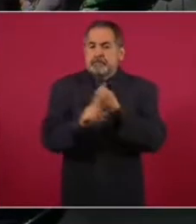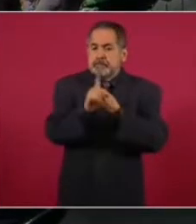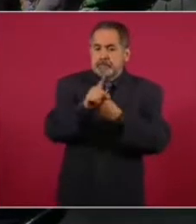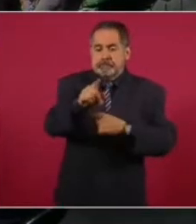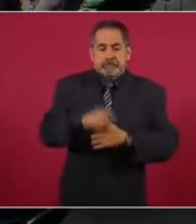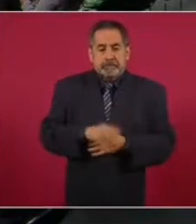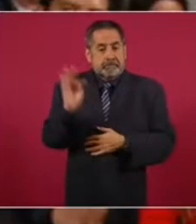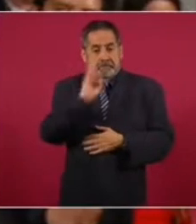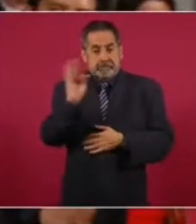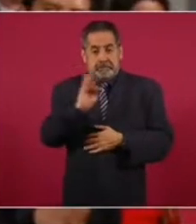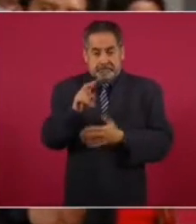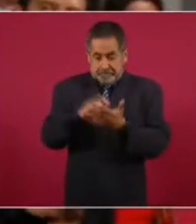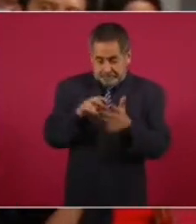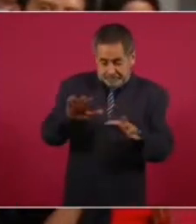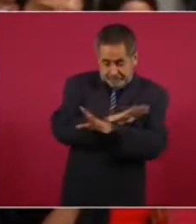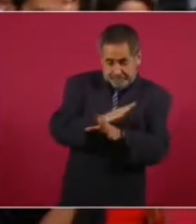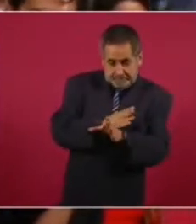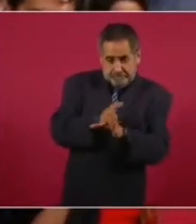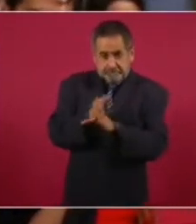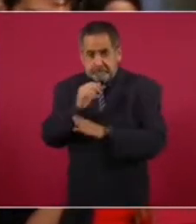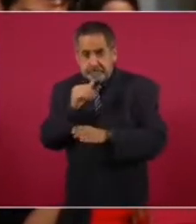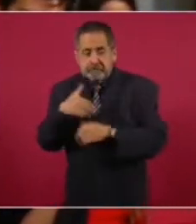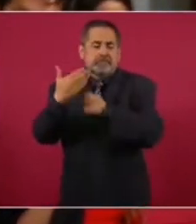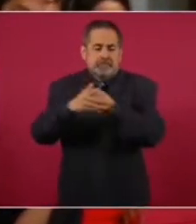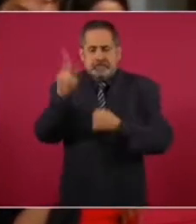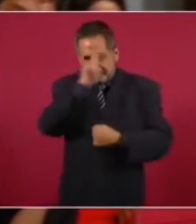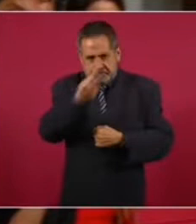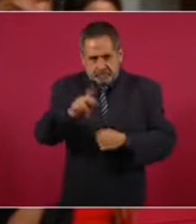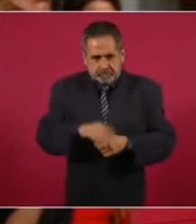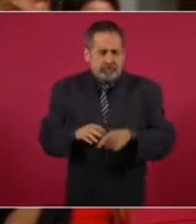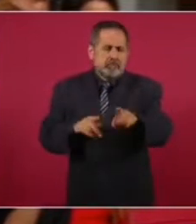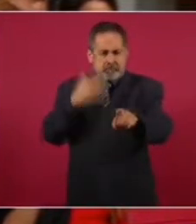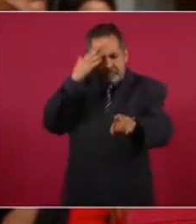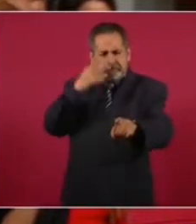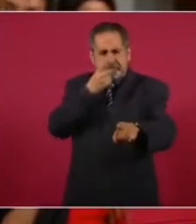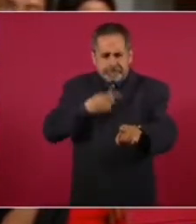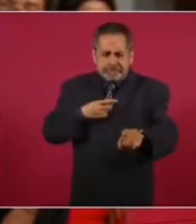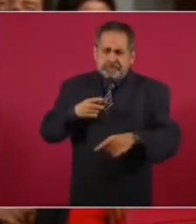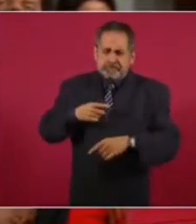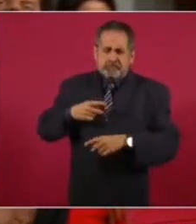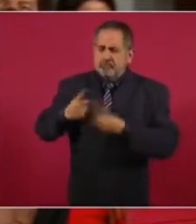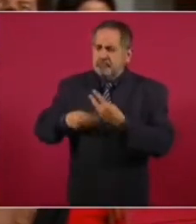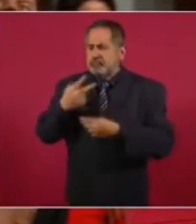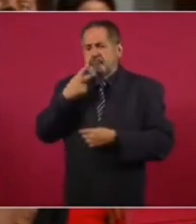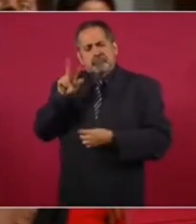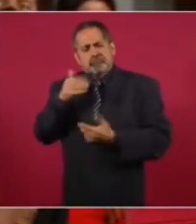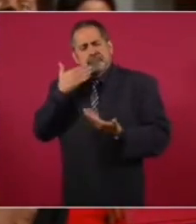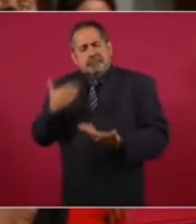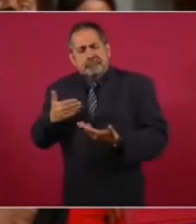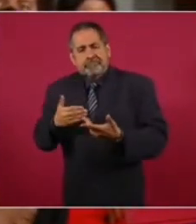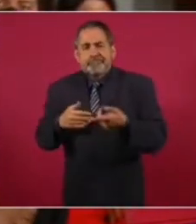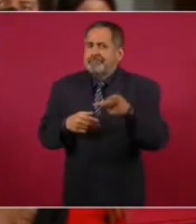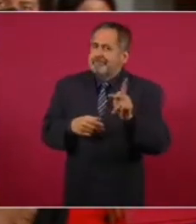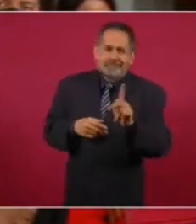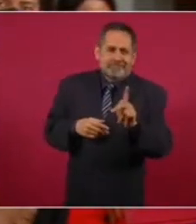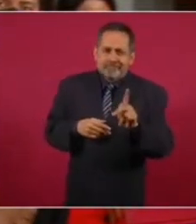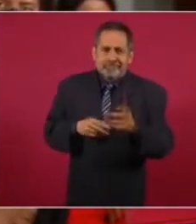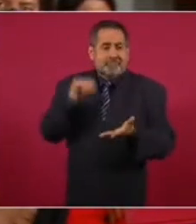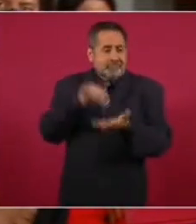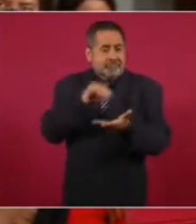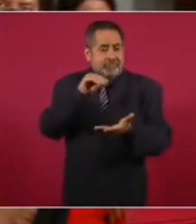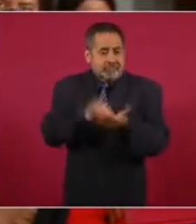usted no corrige, las cosas se van a poner mucho peor. Yo sé que usted dice que vamos bien, pero si no hay una corrección y siguen